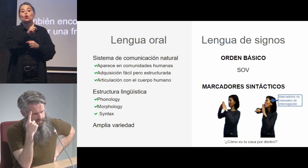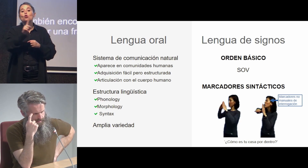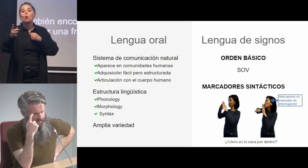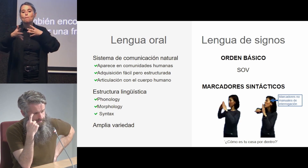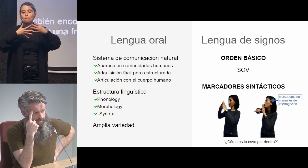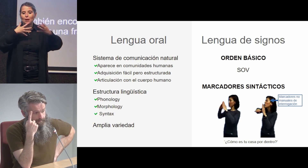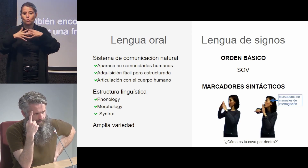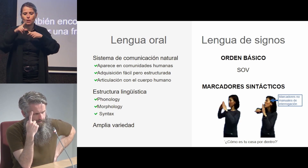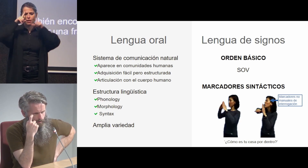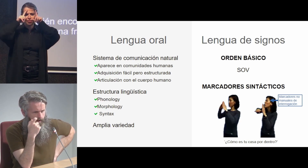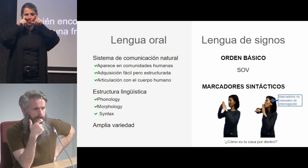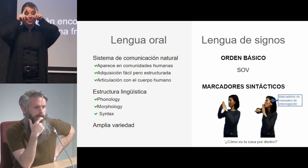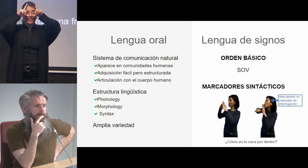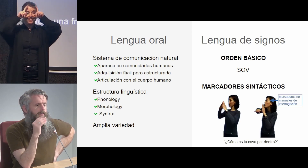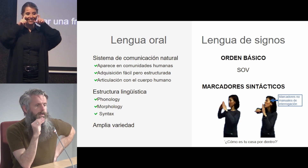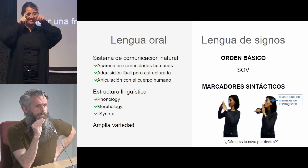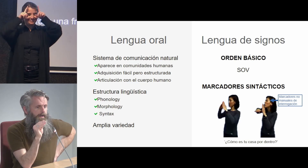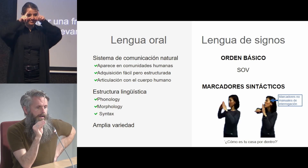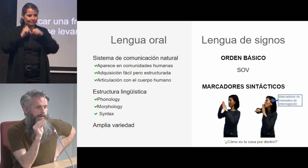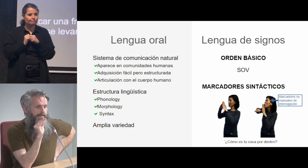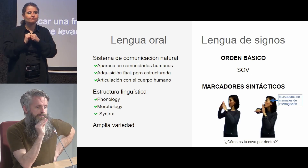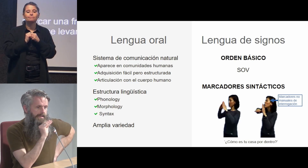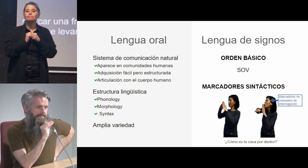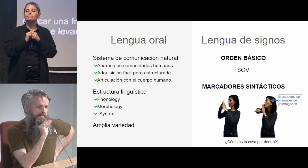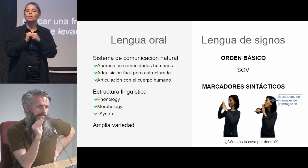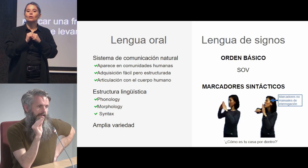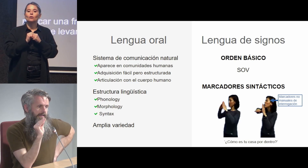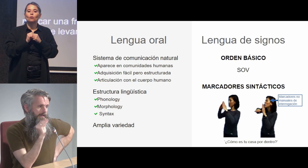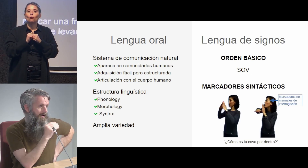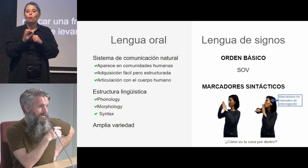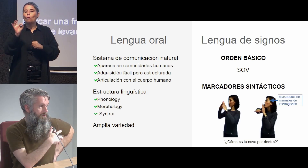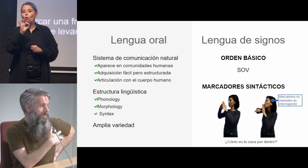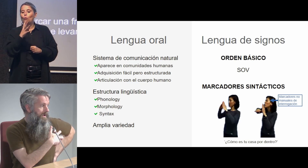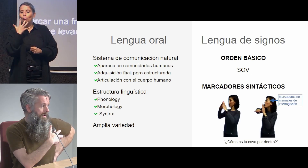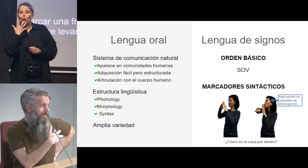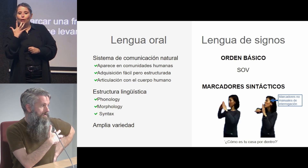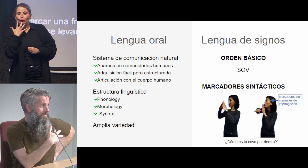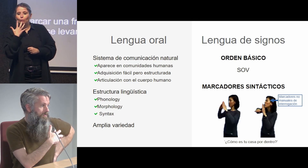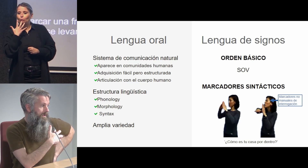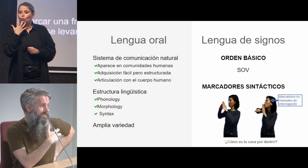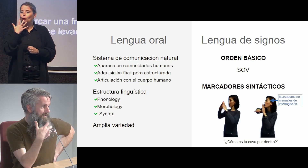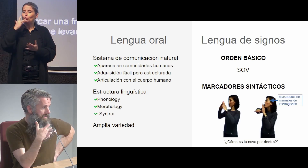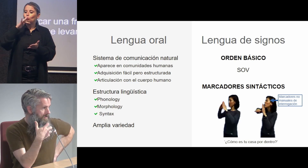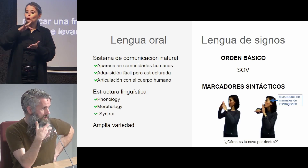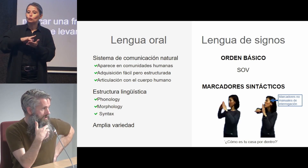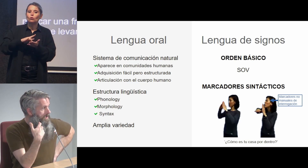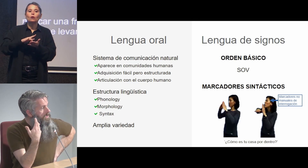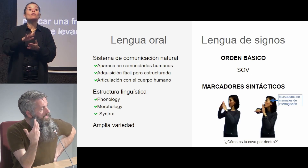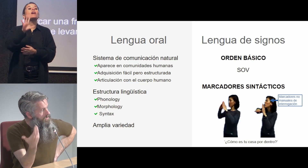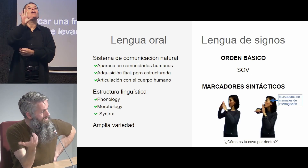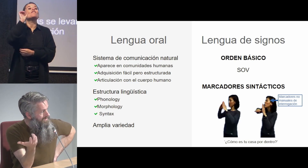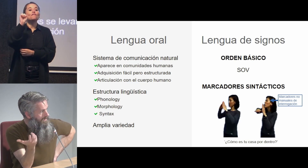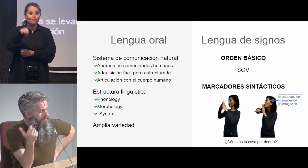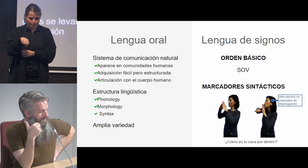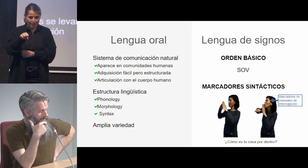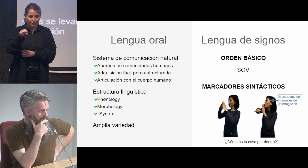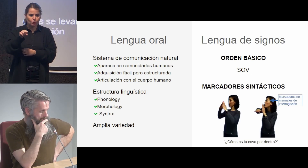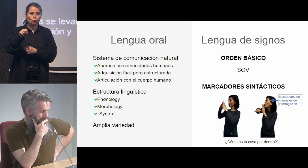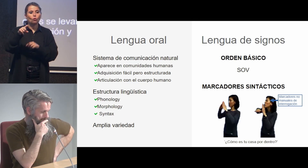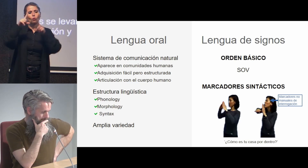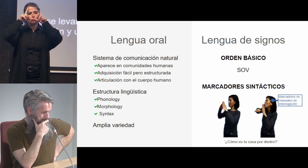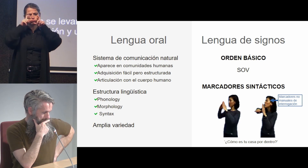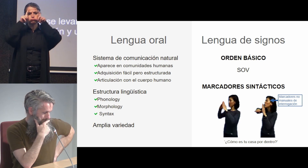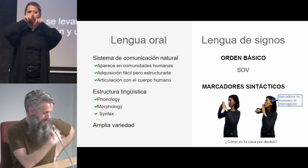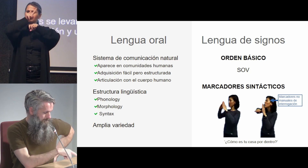manuales, las cejas se levantan o bajan, para distinguir entre una afirmación y una